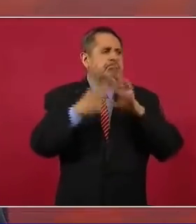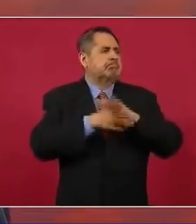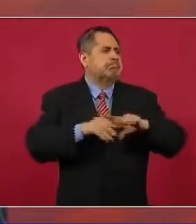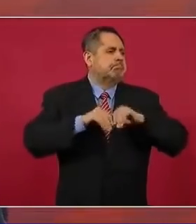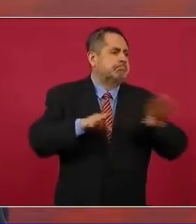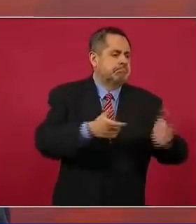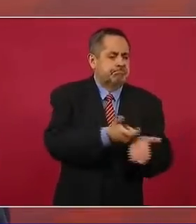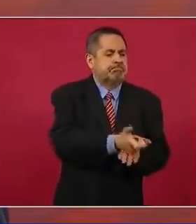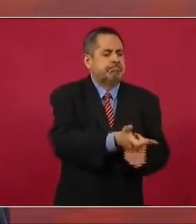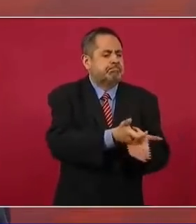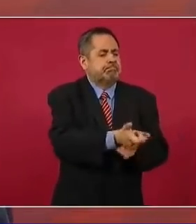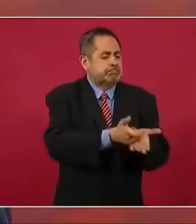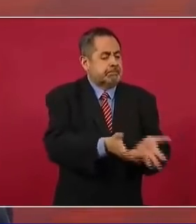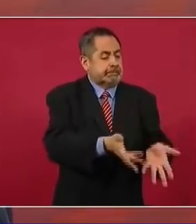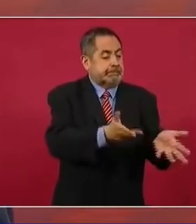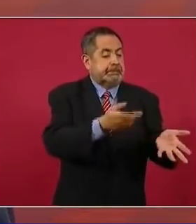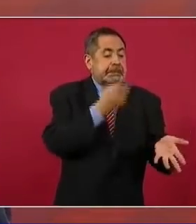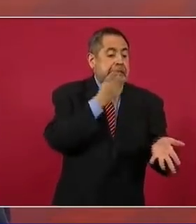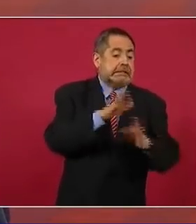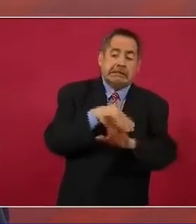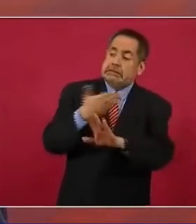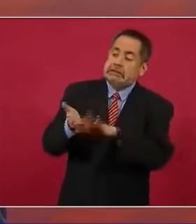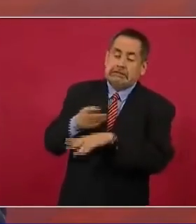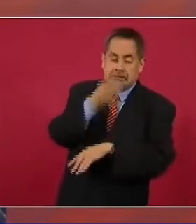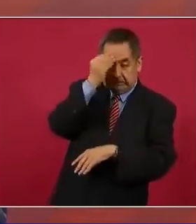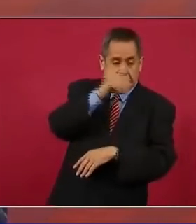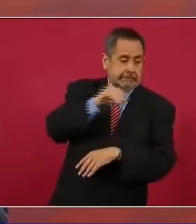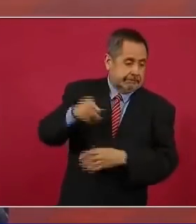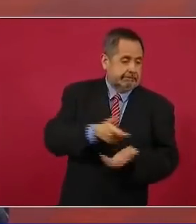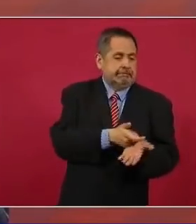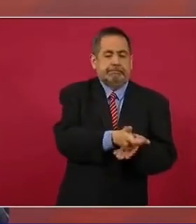estado financiando campañas con ese propósito.